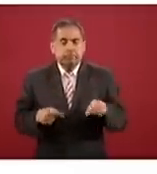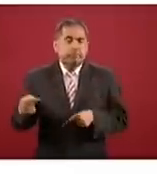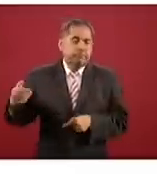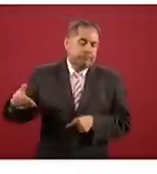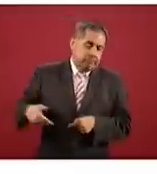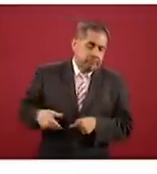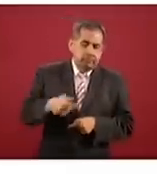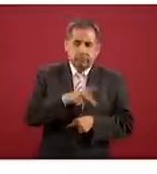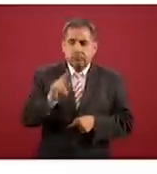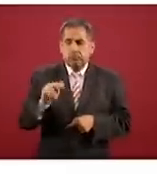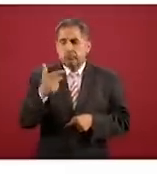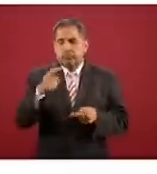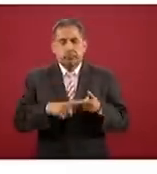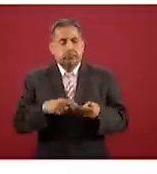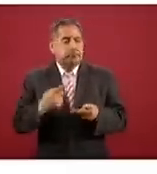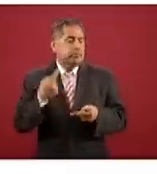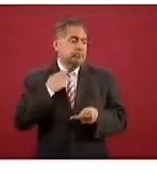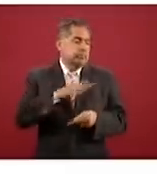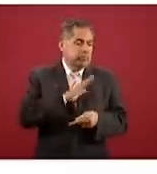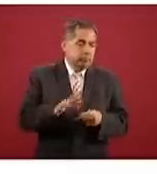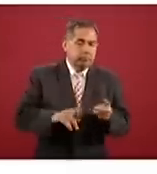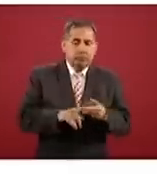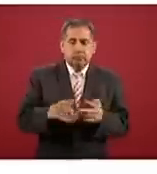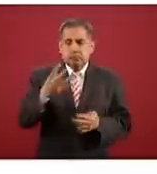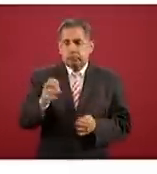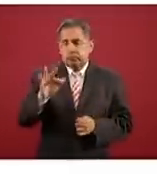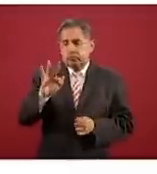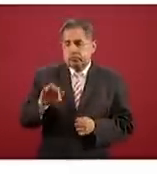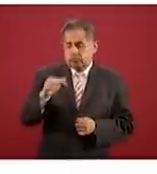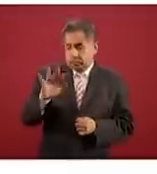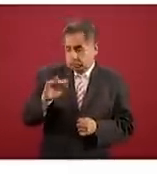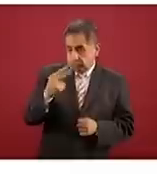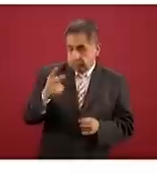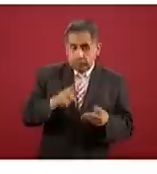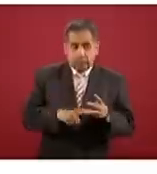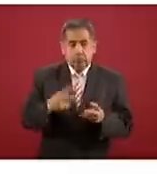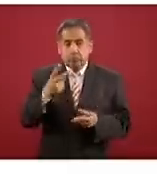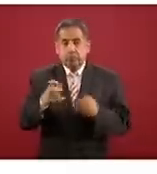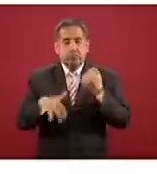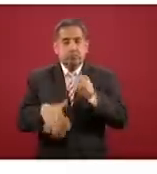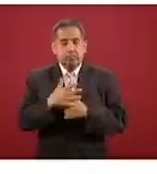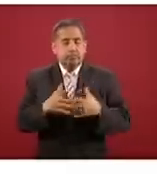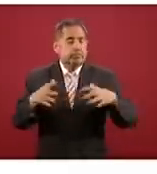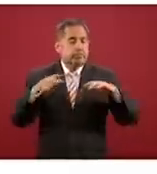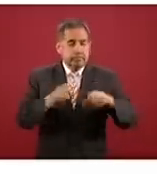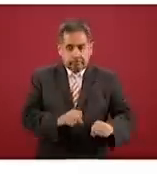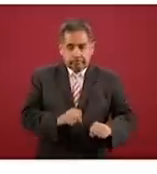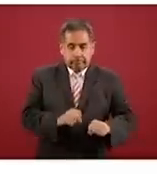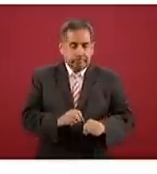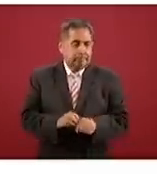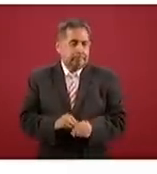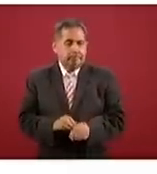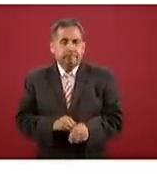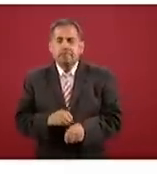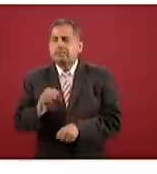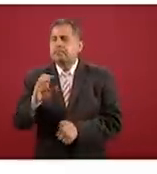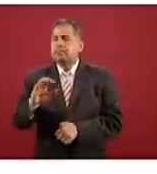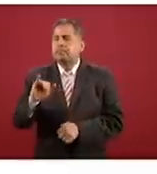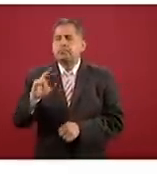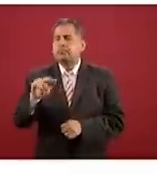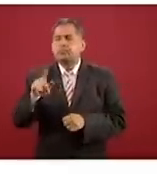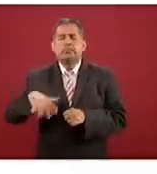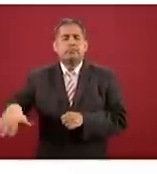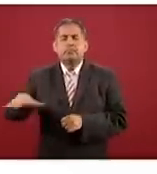heridos 87, fallecidos 452 y 215 detenidos. Con respecto a la población civil,